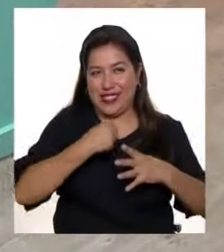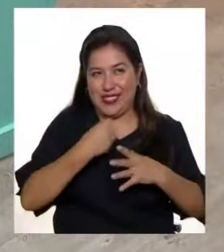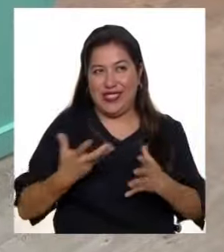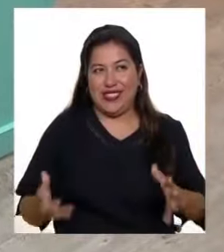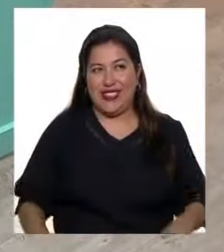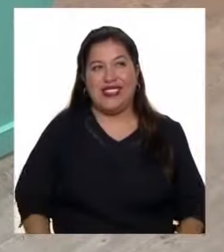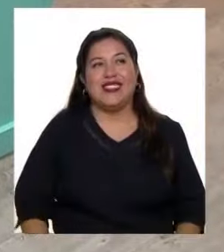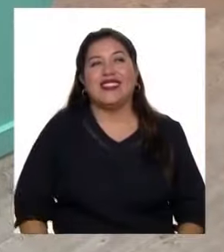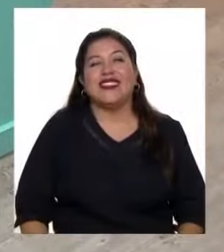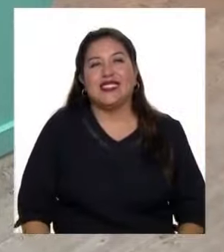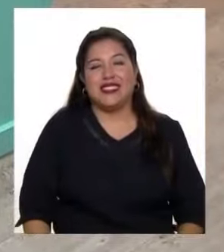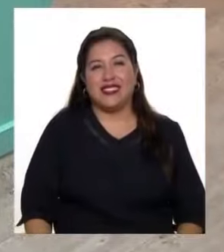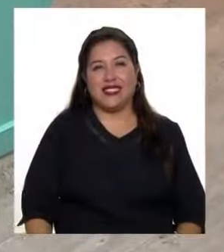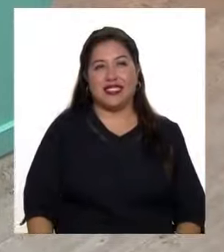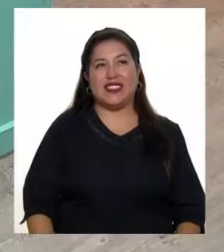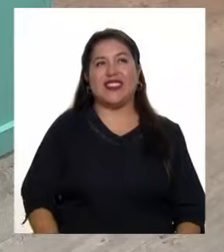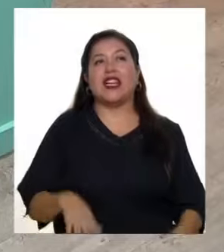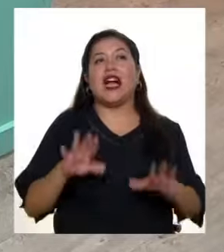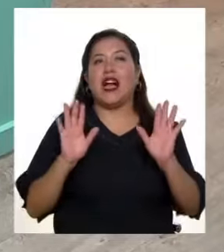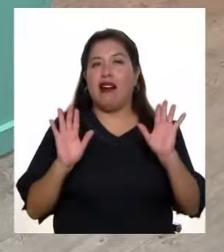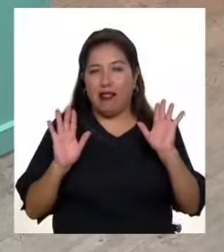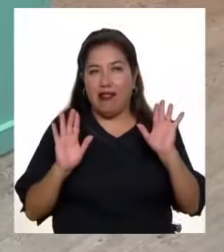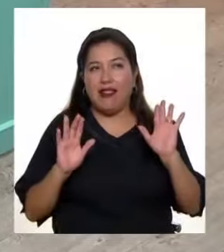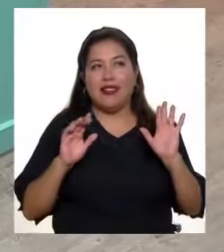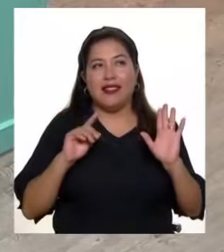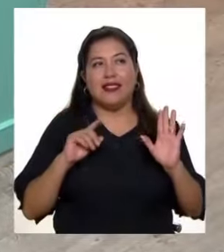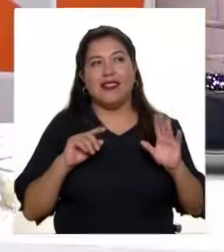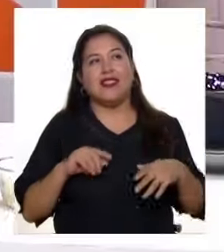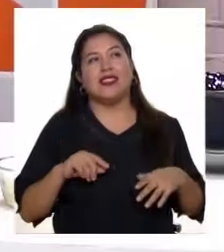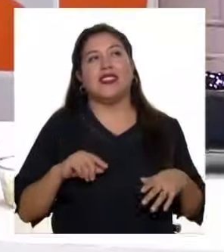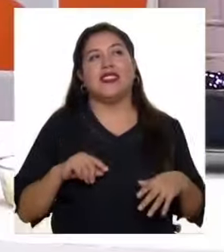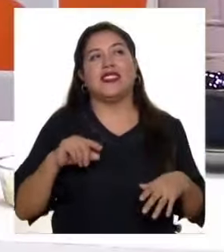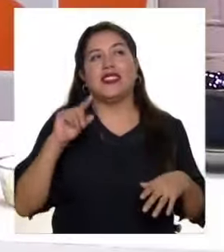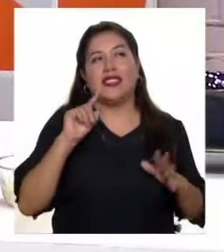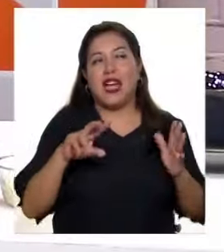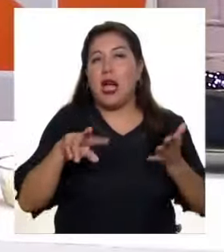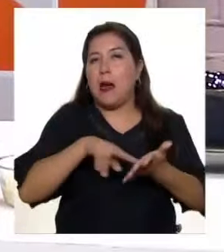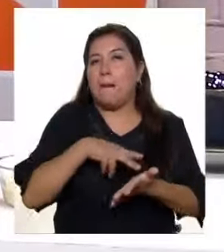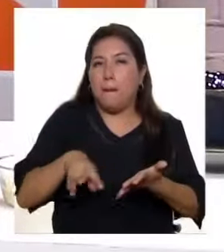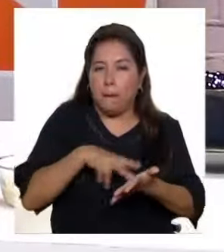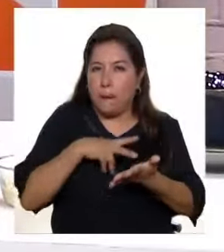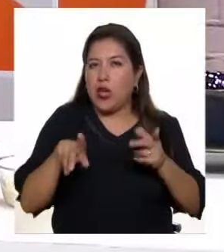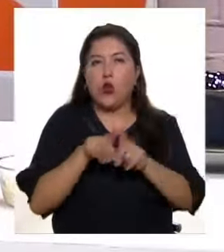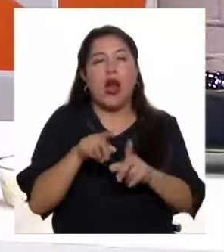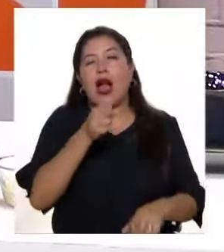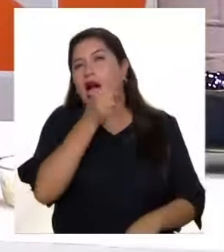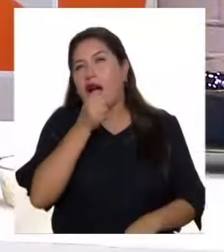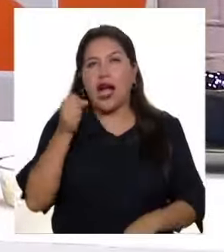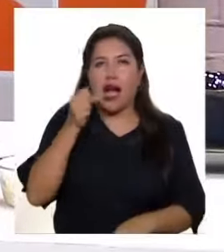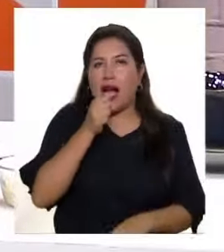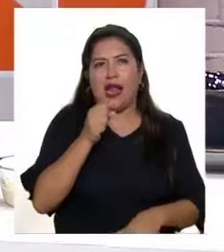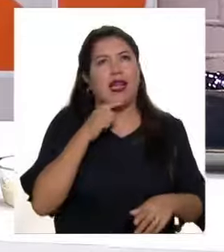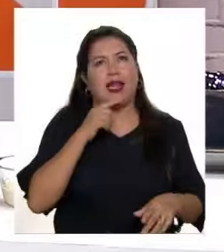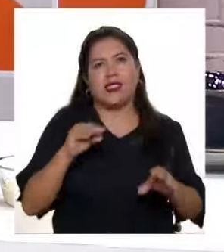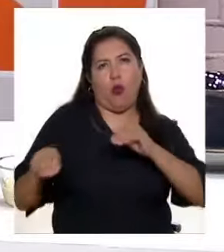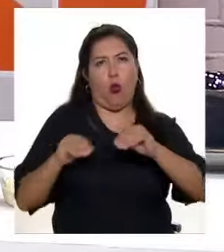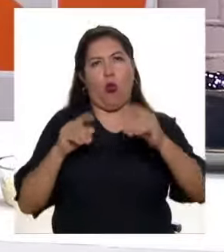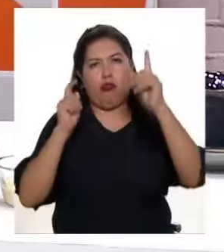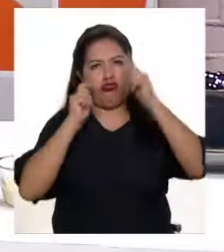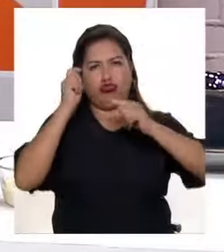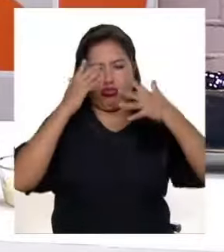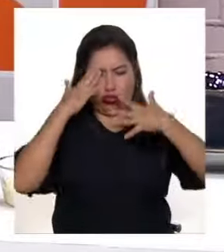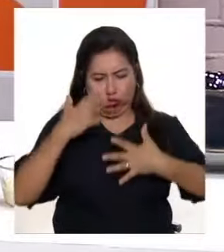sí? Lo puedes llevar allá. ¿Cómo haces? Tú sabes que va a ser inolvidable. El baile, igual que el canto, es un lenguaje corporal.